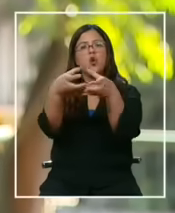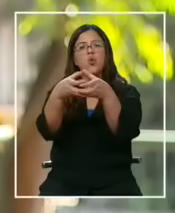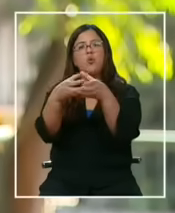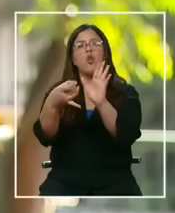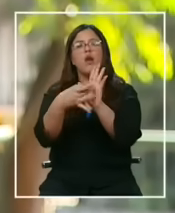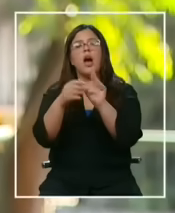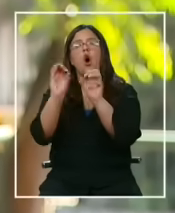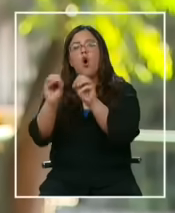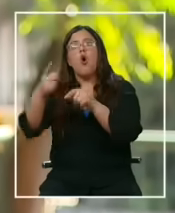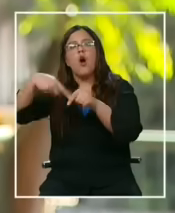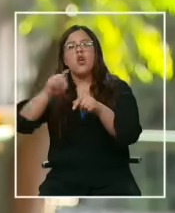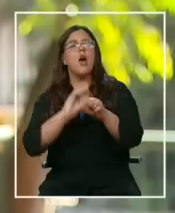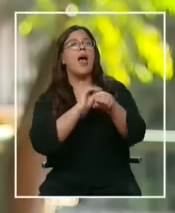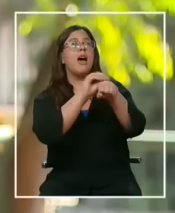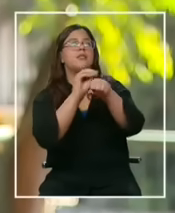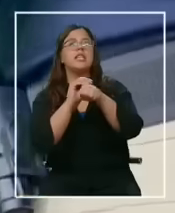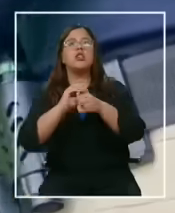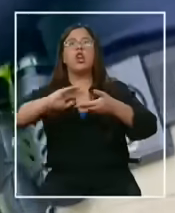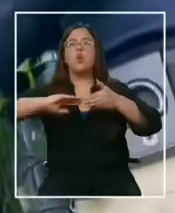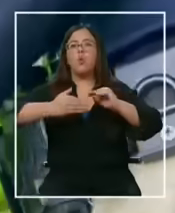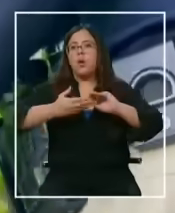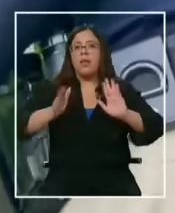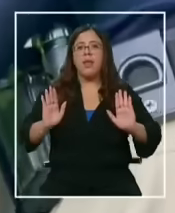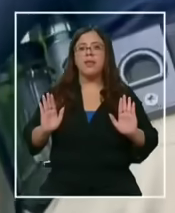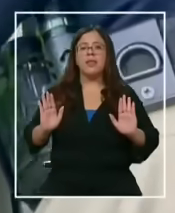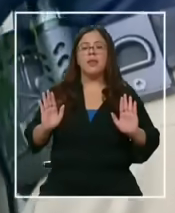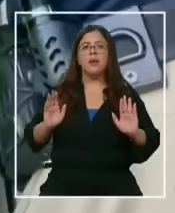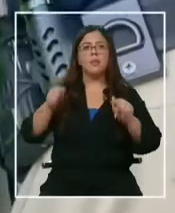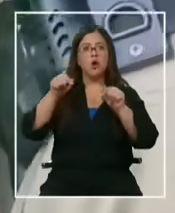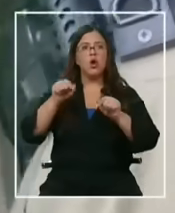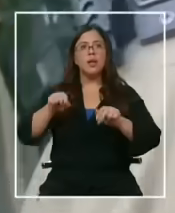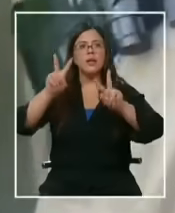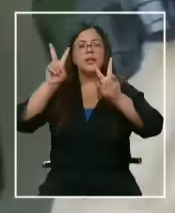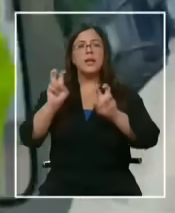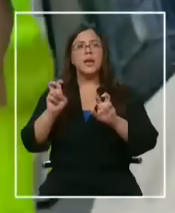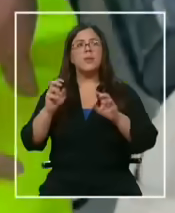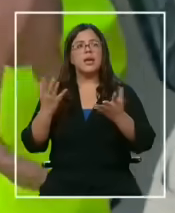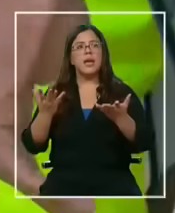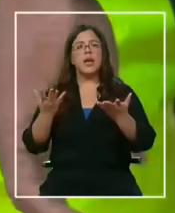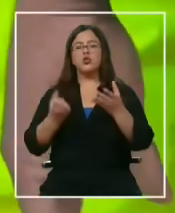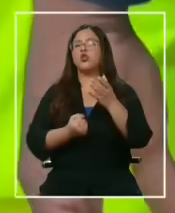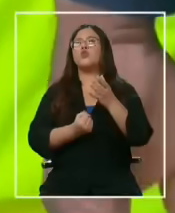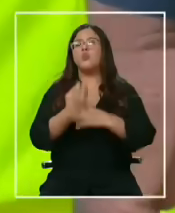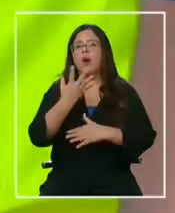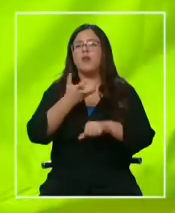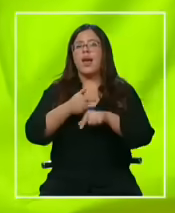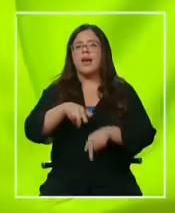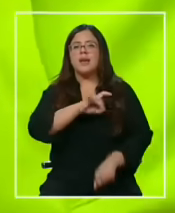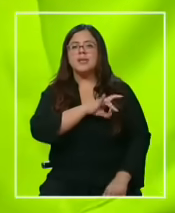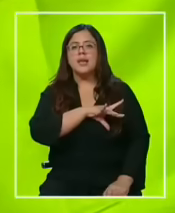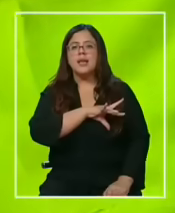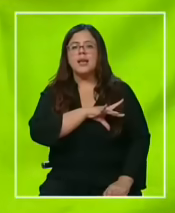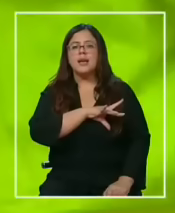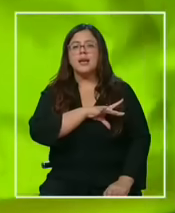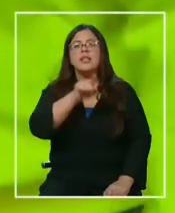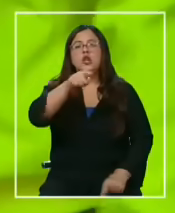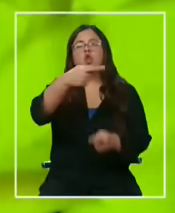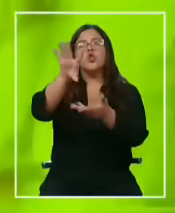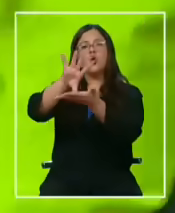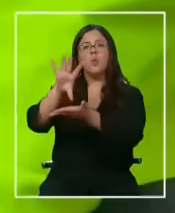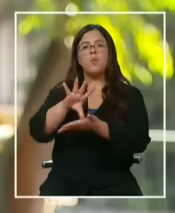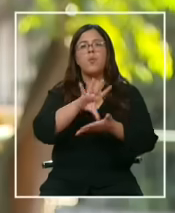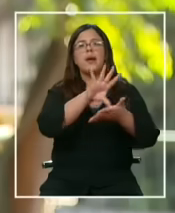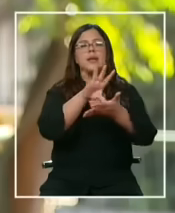comunicando ellos a la comunidad eh pero estas actitudes son modo operandis nuevos que están llegando a Chile que vienen de otros